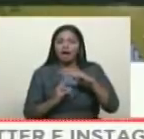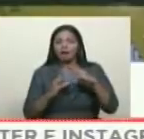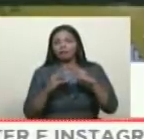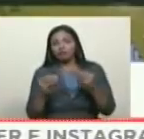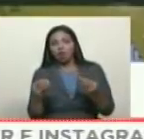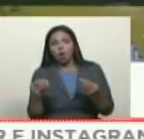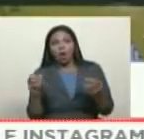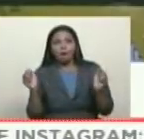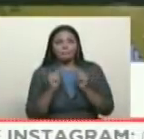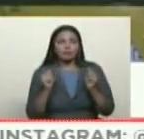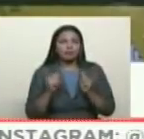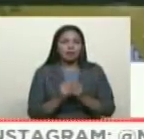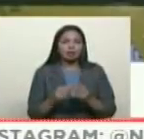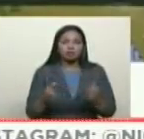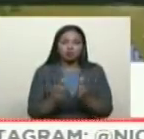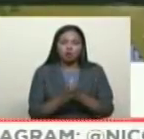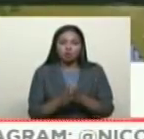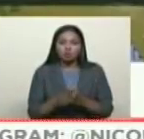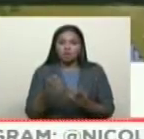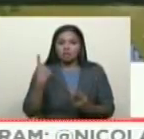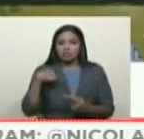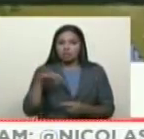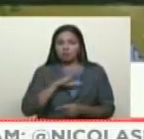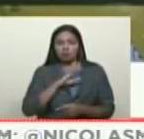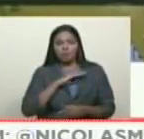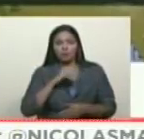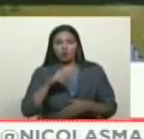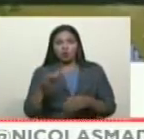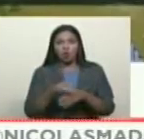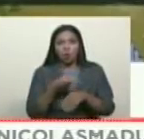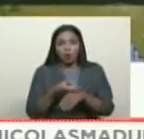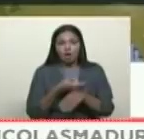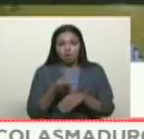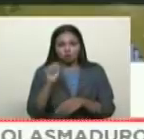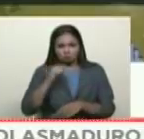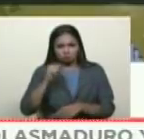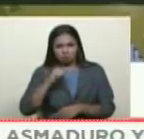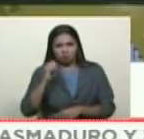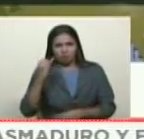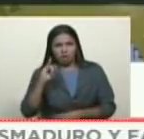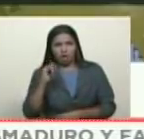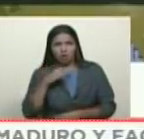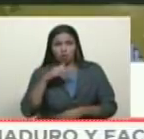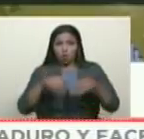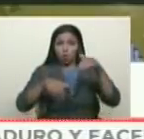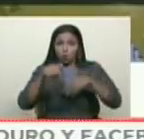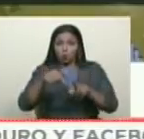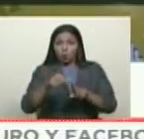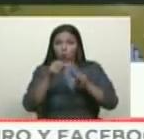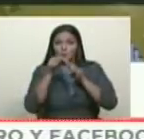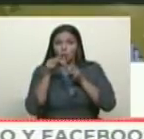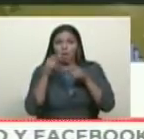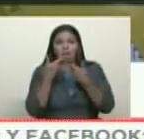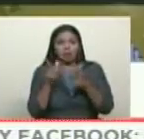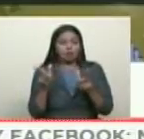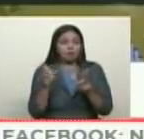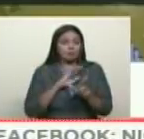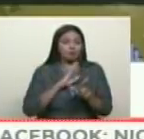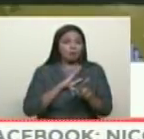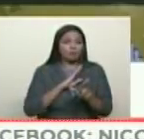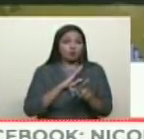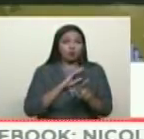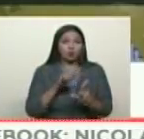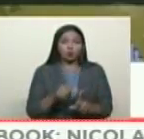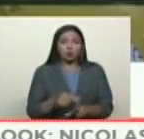Esparta, Mérida, Anzoátegui, cuenta con sus gobernadores. Ellos eligieron sus gobernadores libremente y eligieron